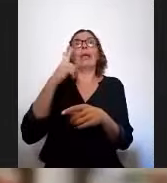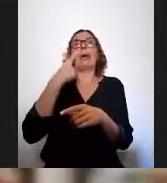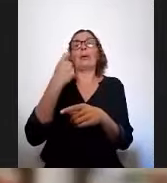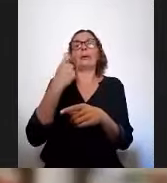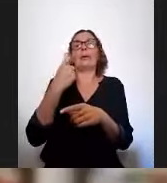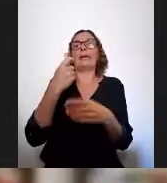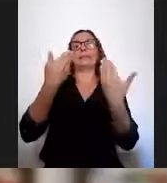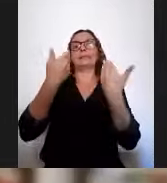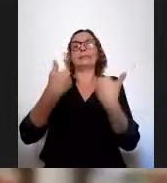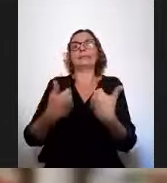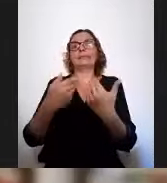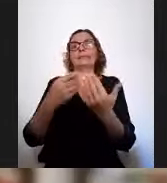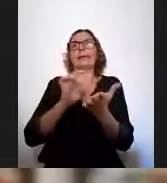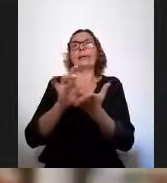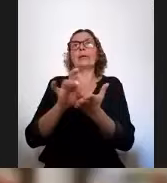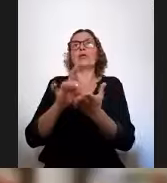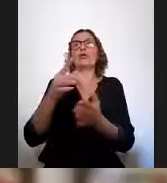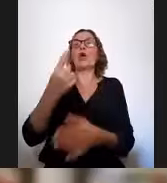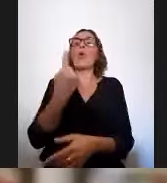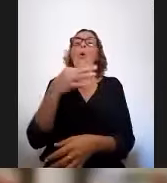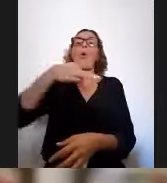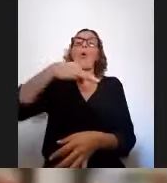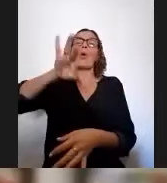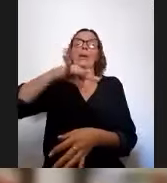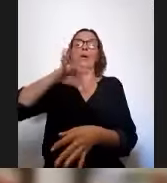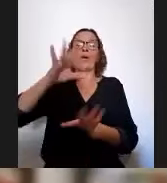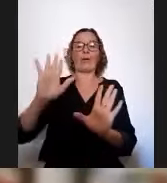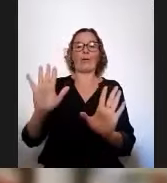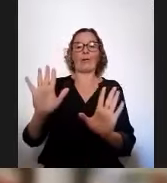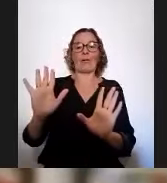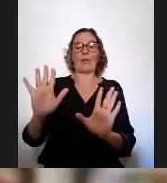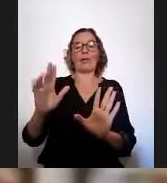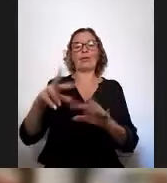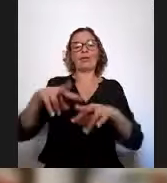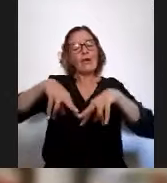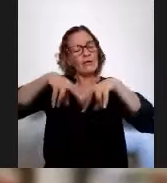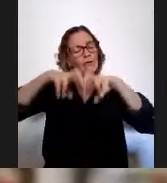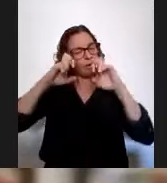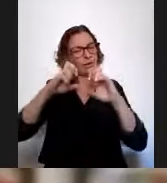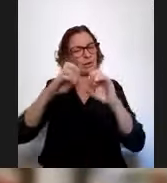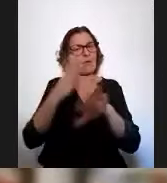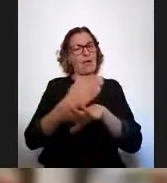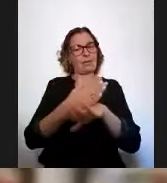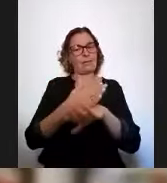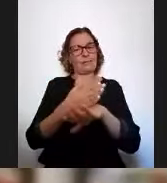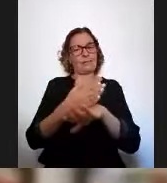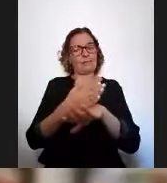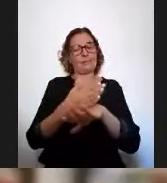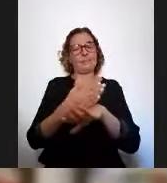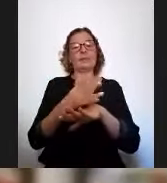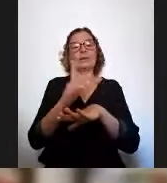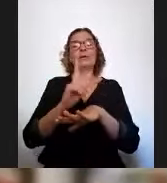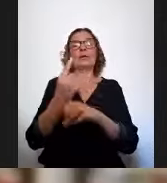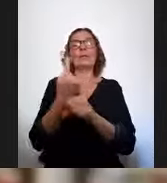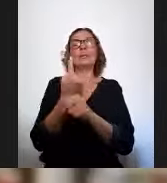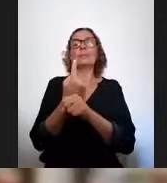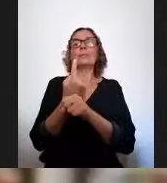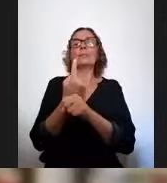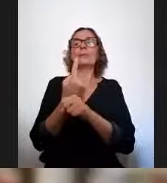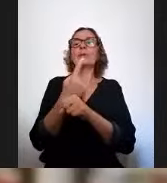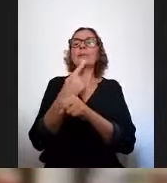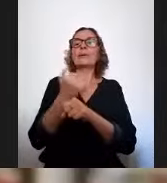no exclusivo, ¿sí? Entonces, investiguemos. Entonces, lo primero que tenemos, no sé